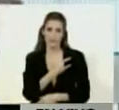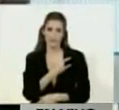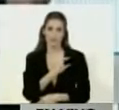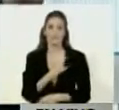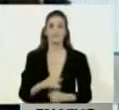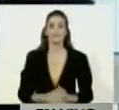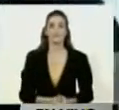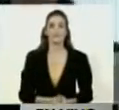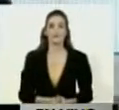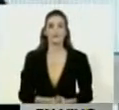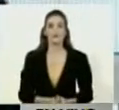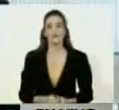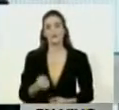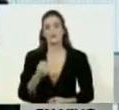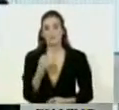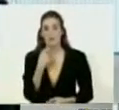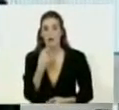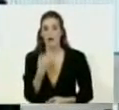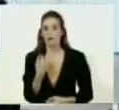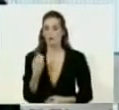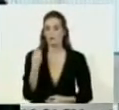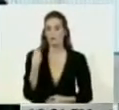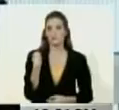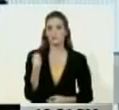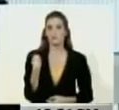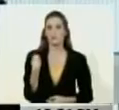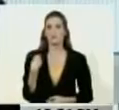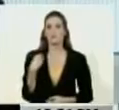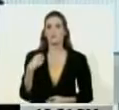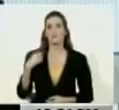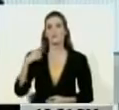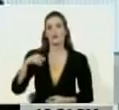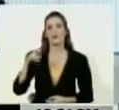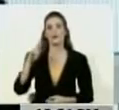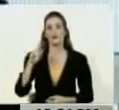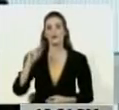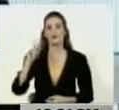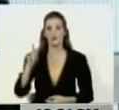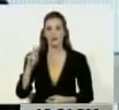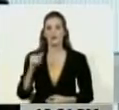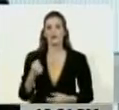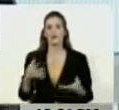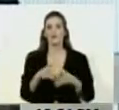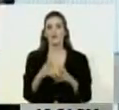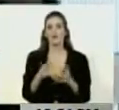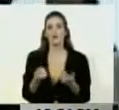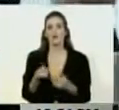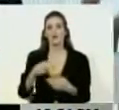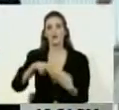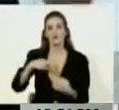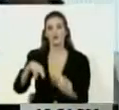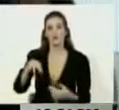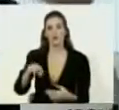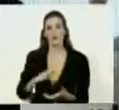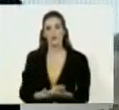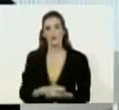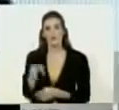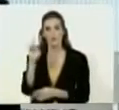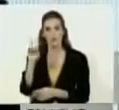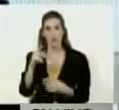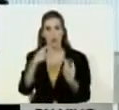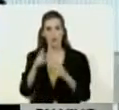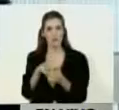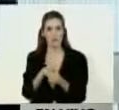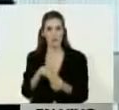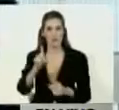Y me capta entonces el PRV, el Partido de la Revolución Venezolana, que dirigía, entre otros, era